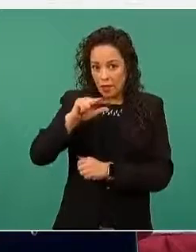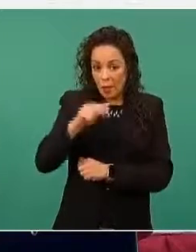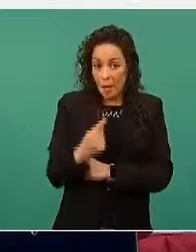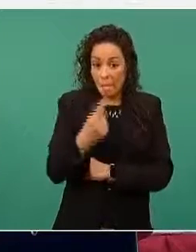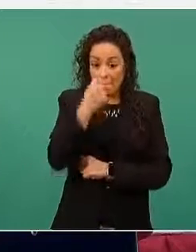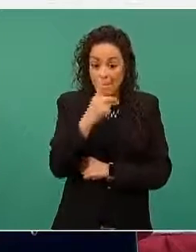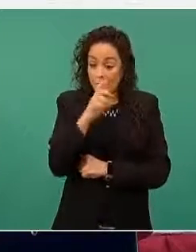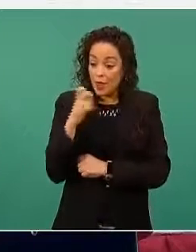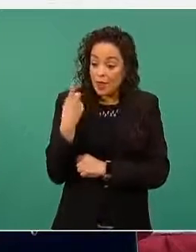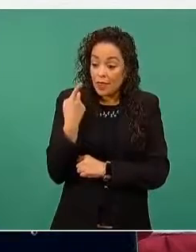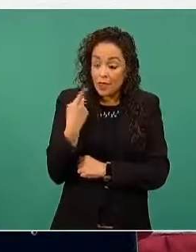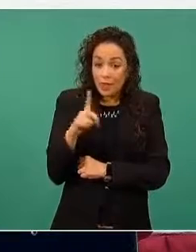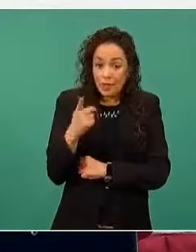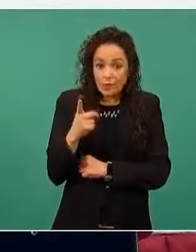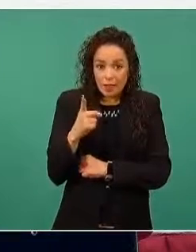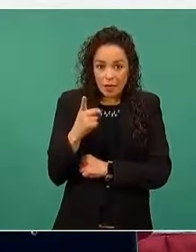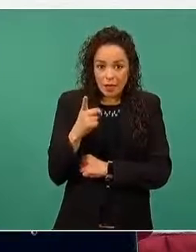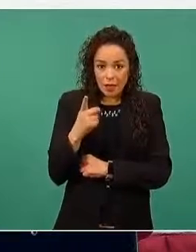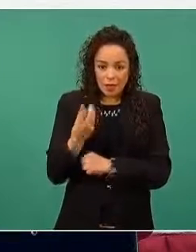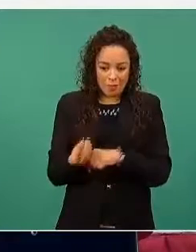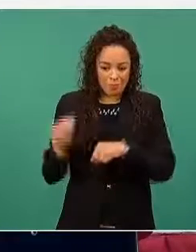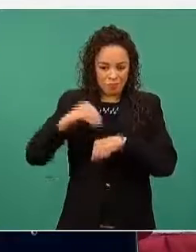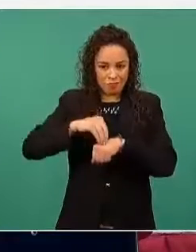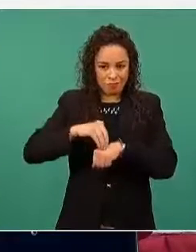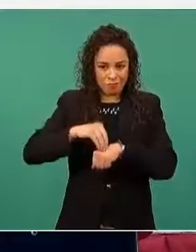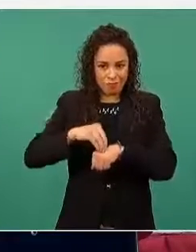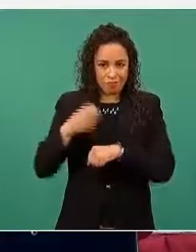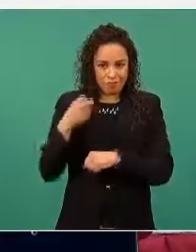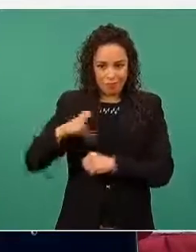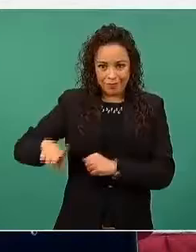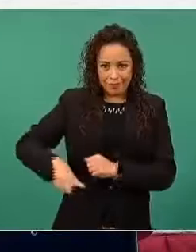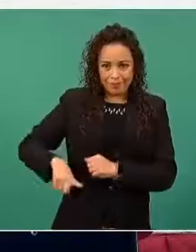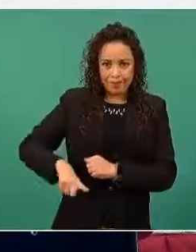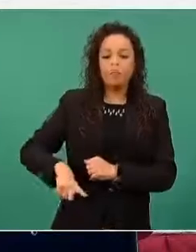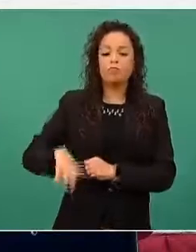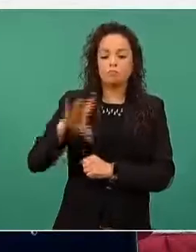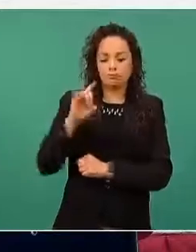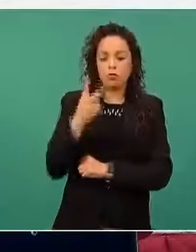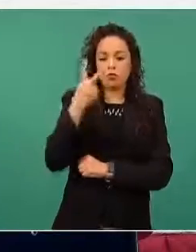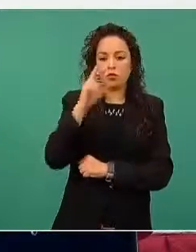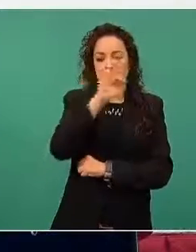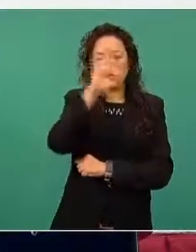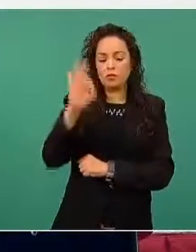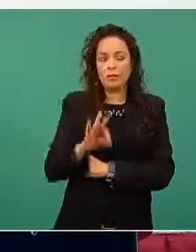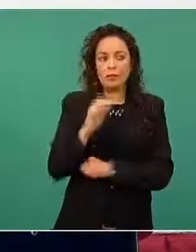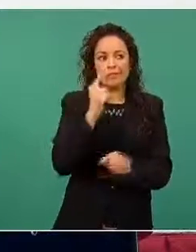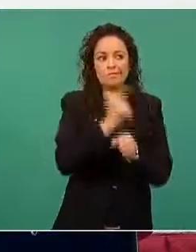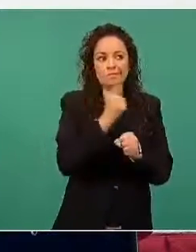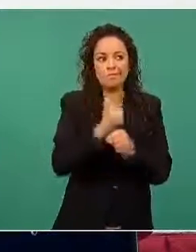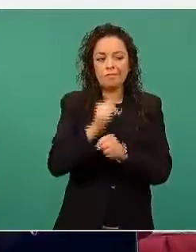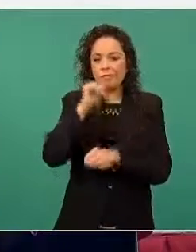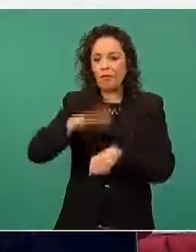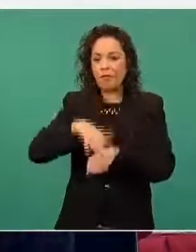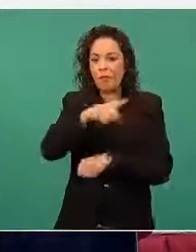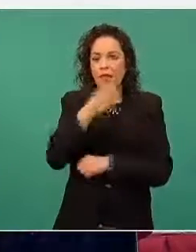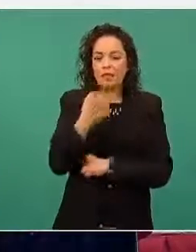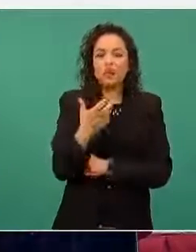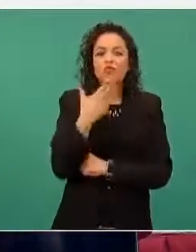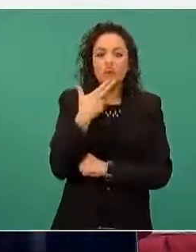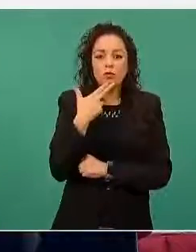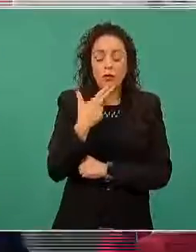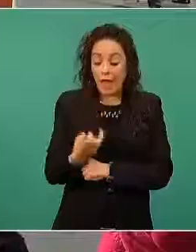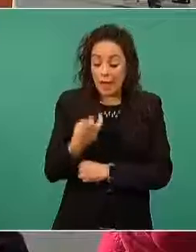del 2018, encontramos la utilización al 32%. Hoy estamos cerrando este